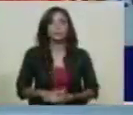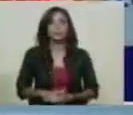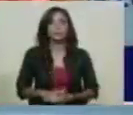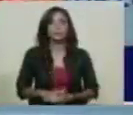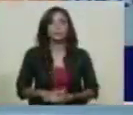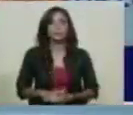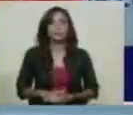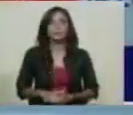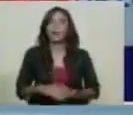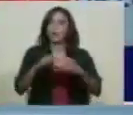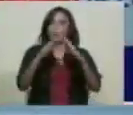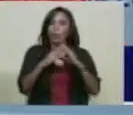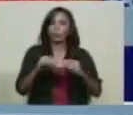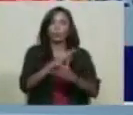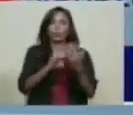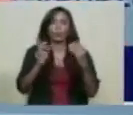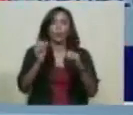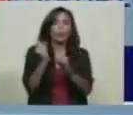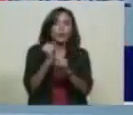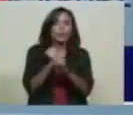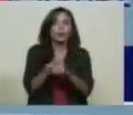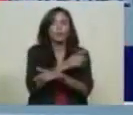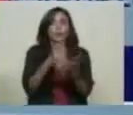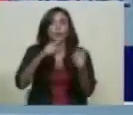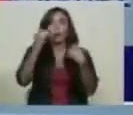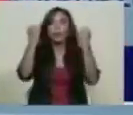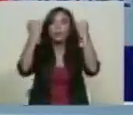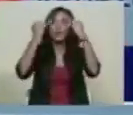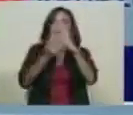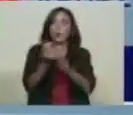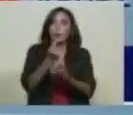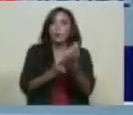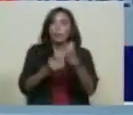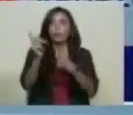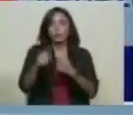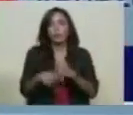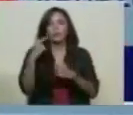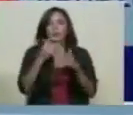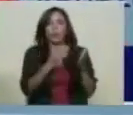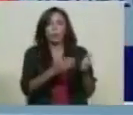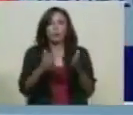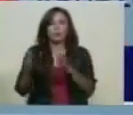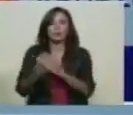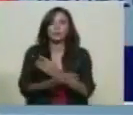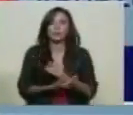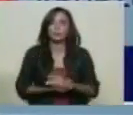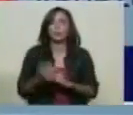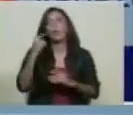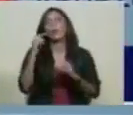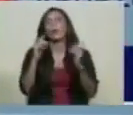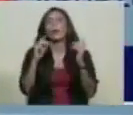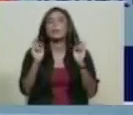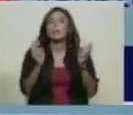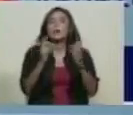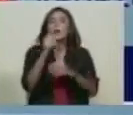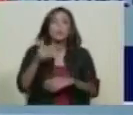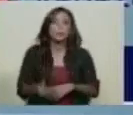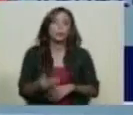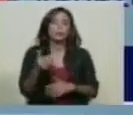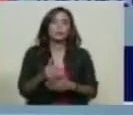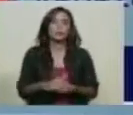como temas de trabajo el tema económico y el tema organizativo. Y una vez que usted